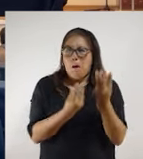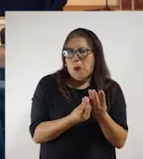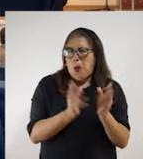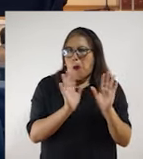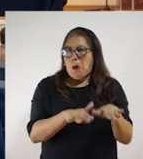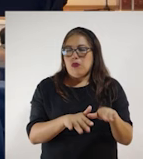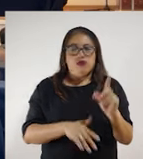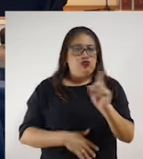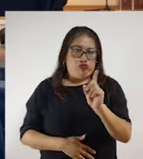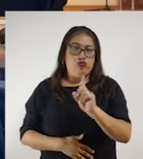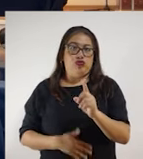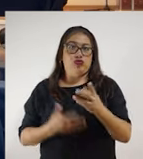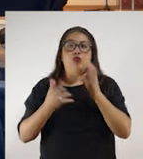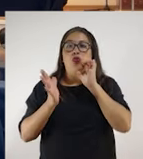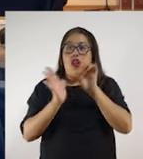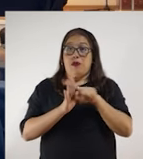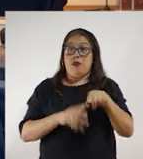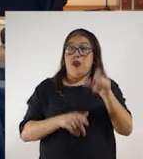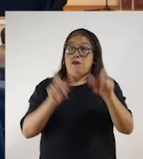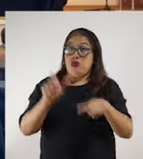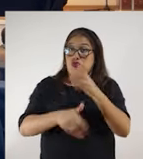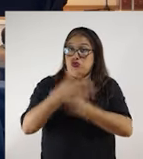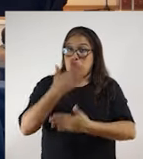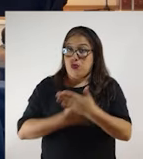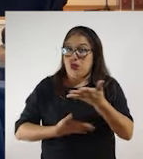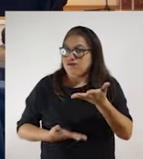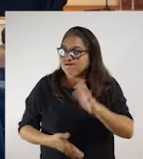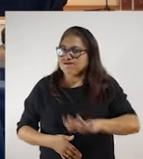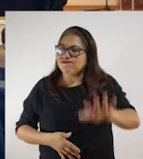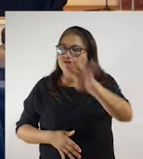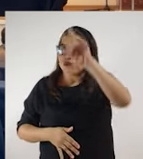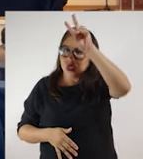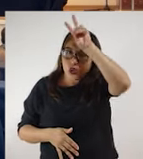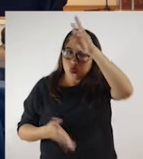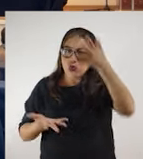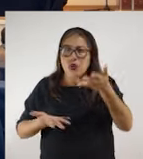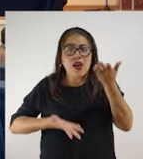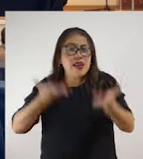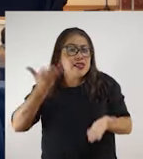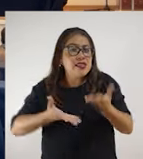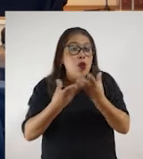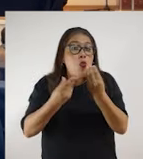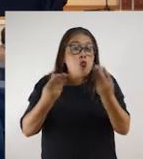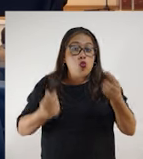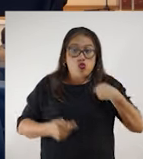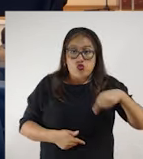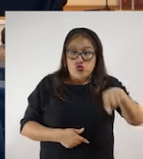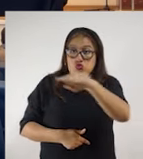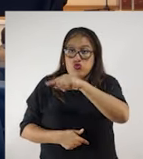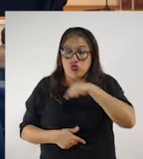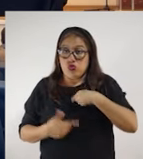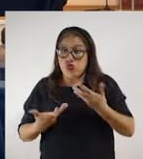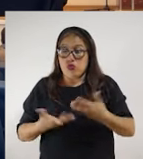minoritario: las personas con discapacidad en el Perú. Quizás muchos de